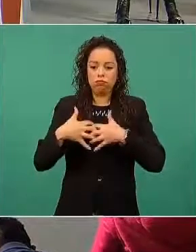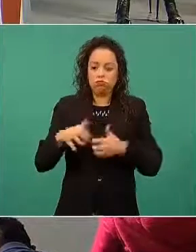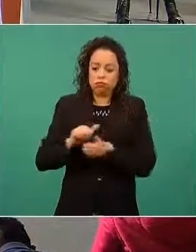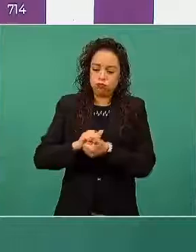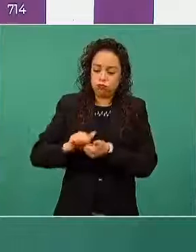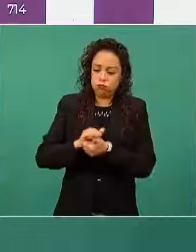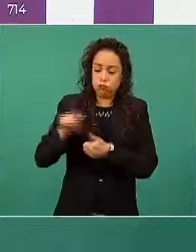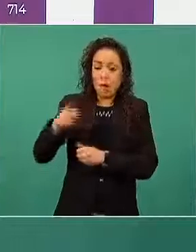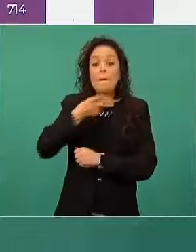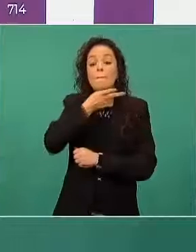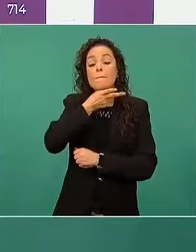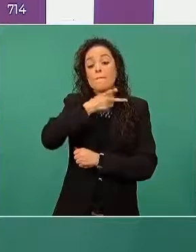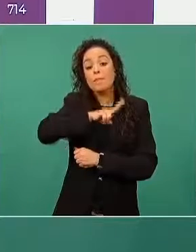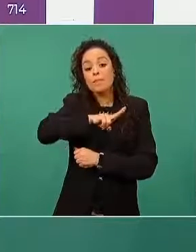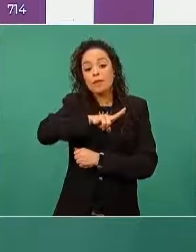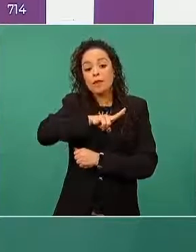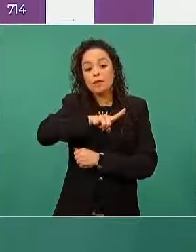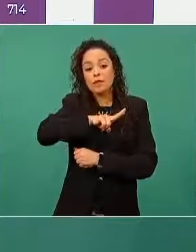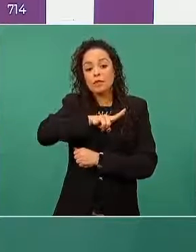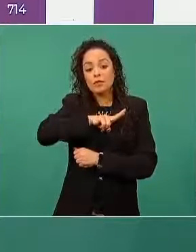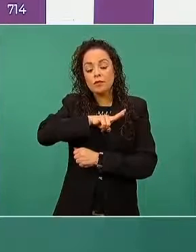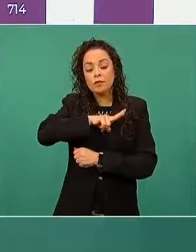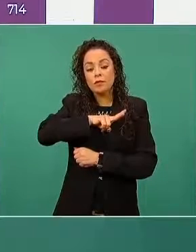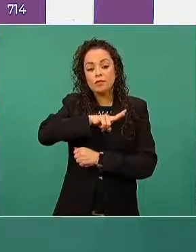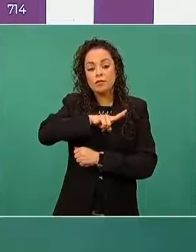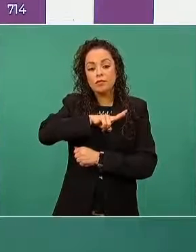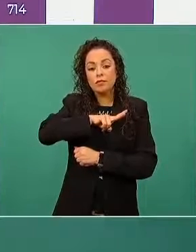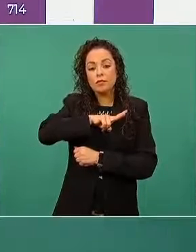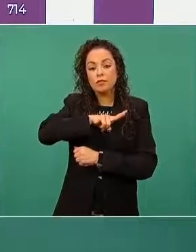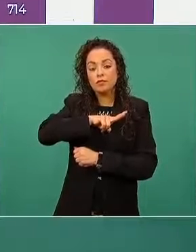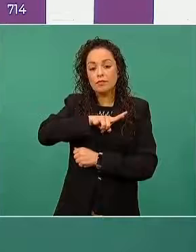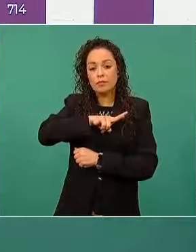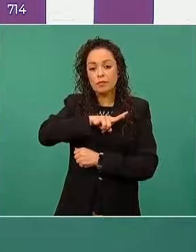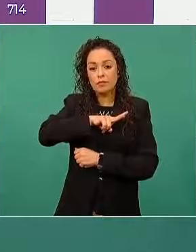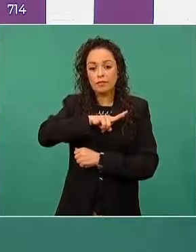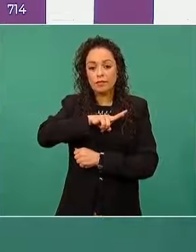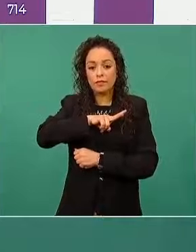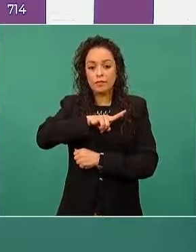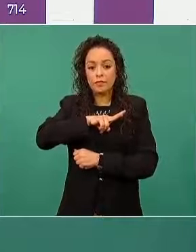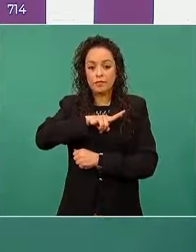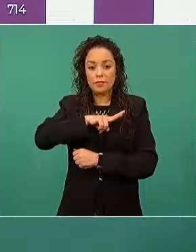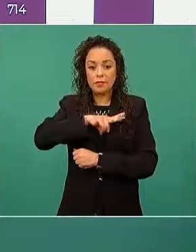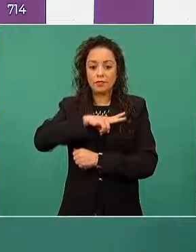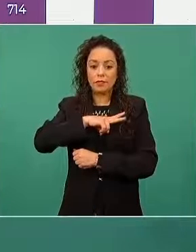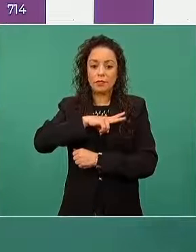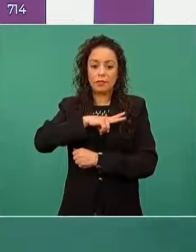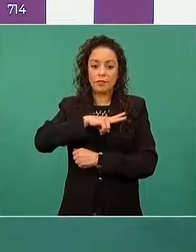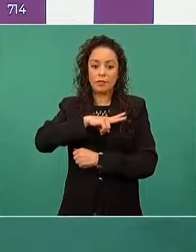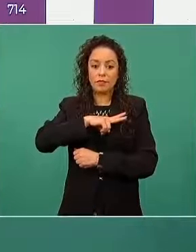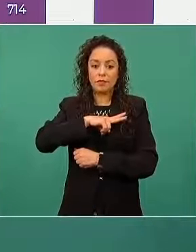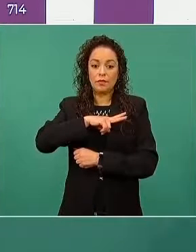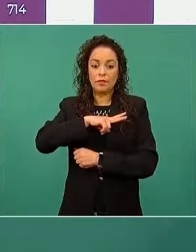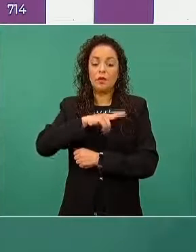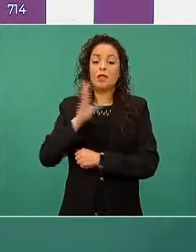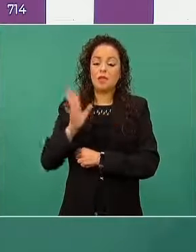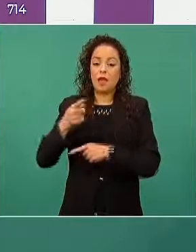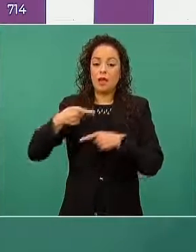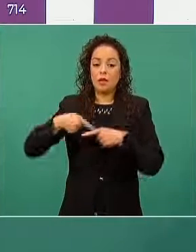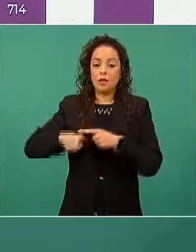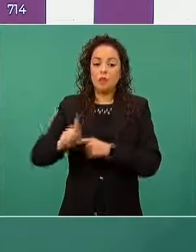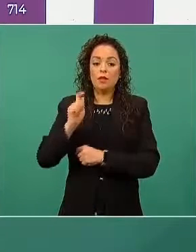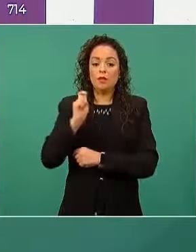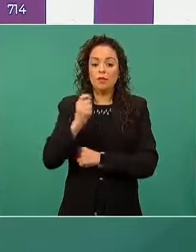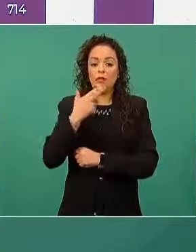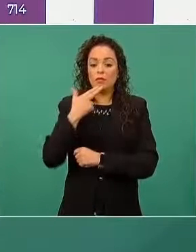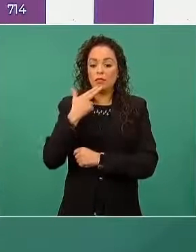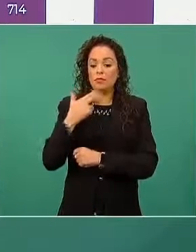a procesar, se va a refinar, porque va a entrar ya en operación la refinería